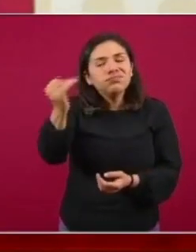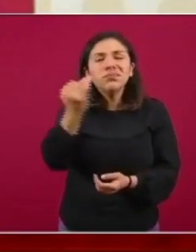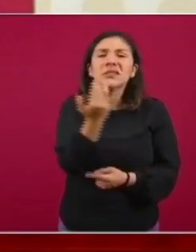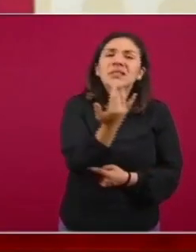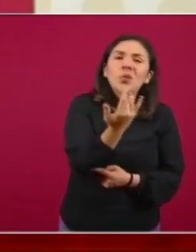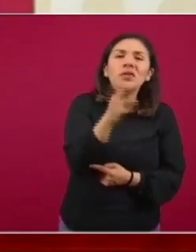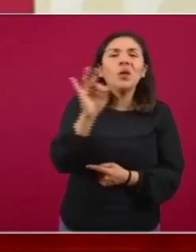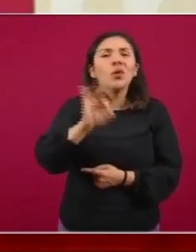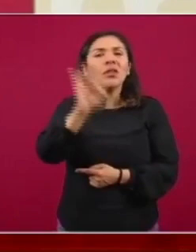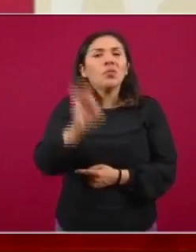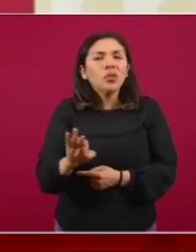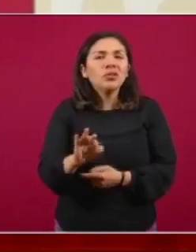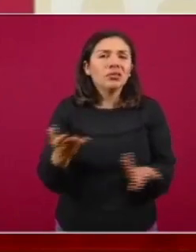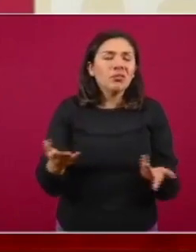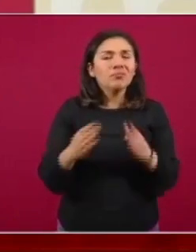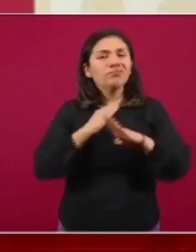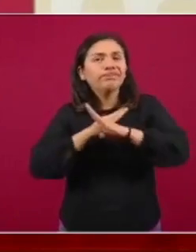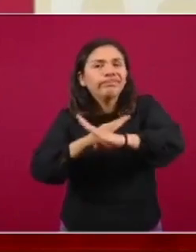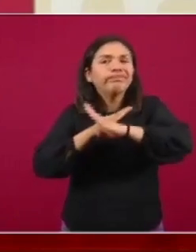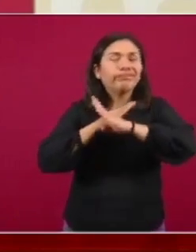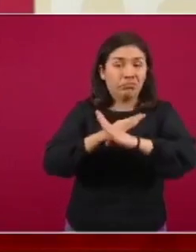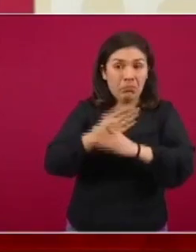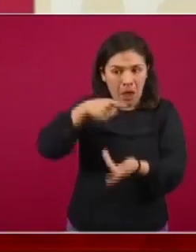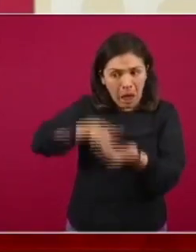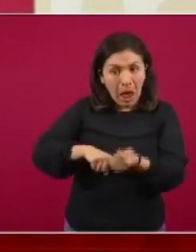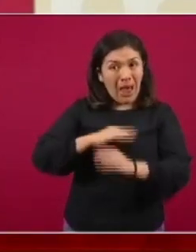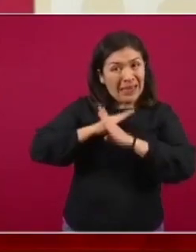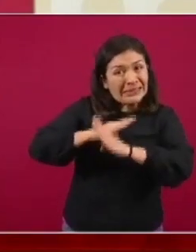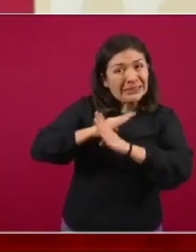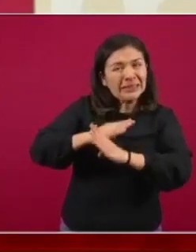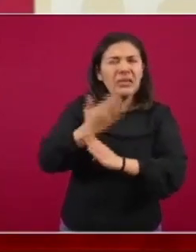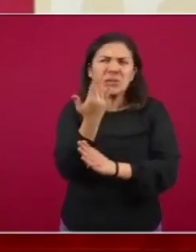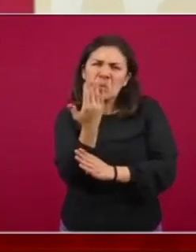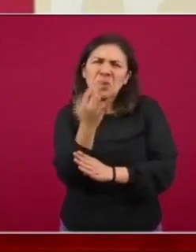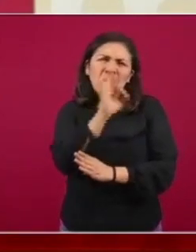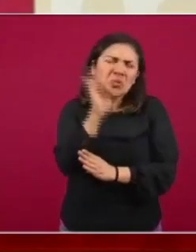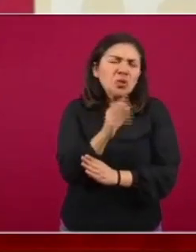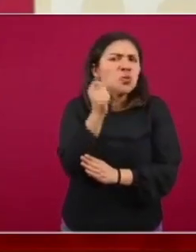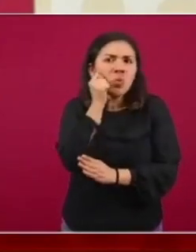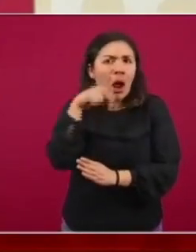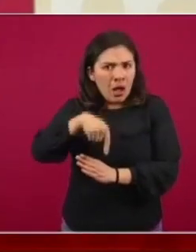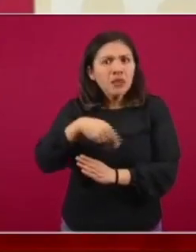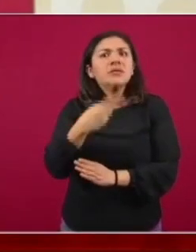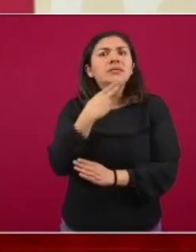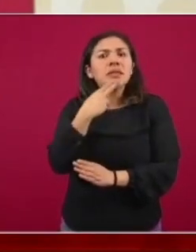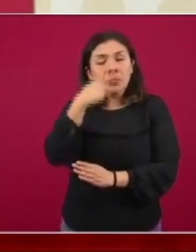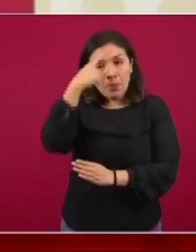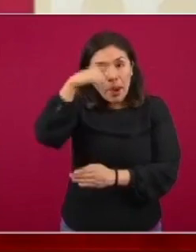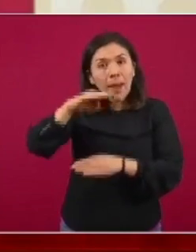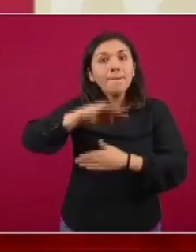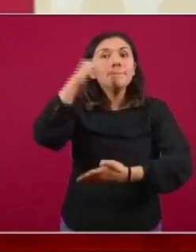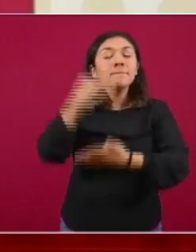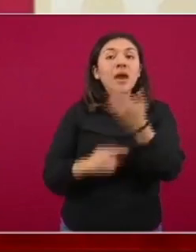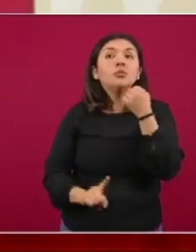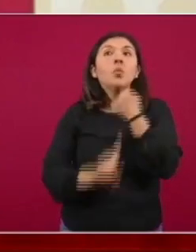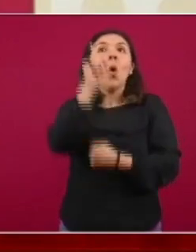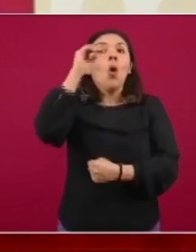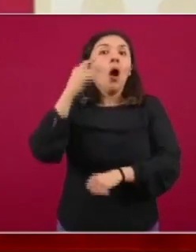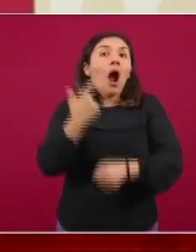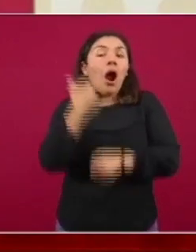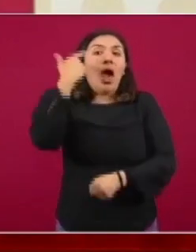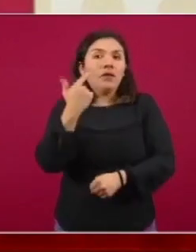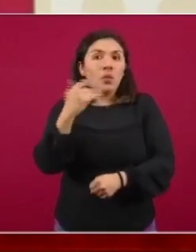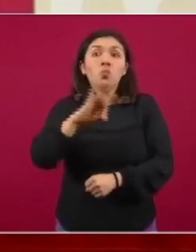50% de efectividad. Pero ese porcentaje de efectividad es suficientemente bueno y muy bueno para disminuir el riesgo de complicaciones.